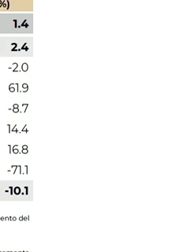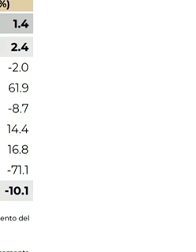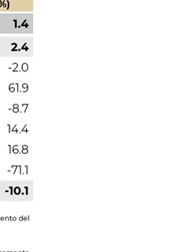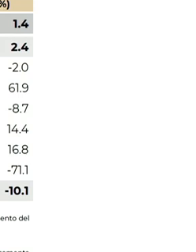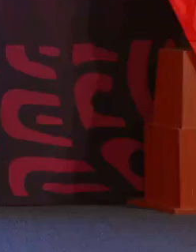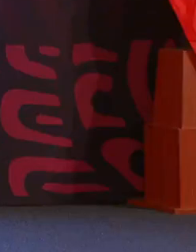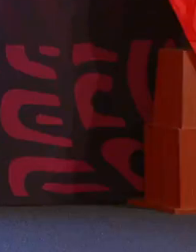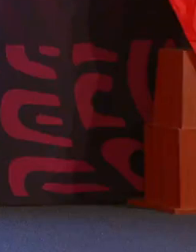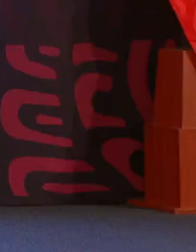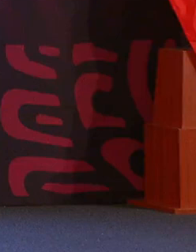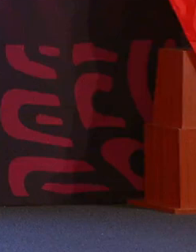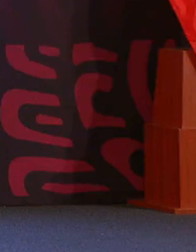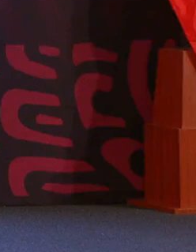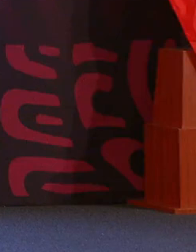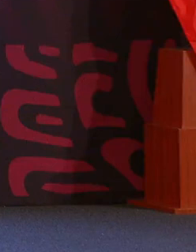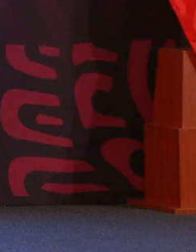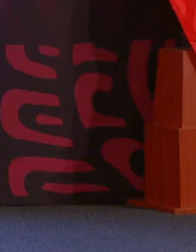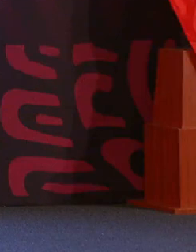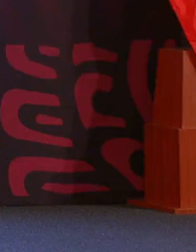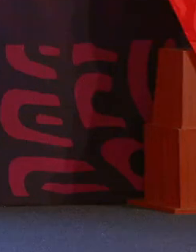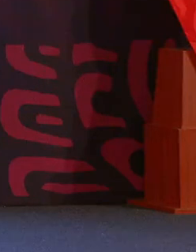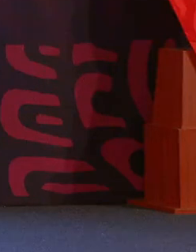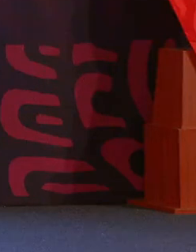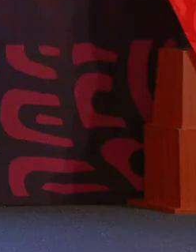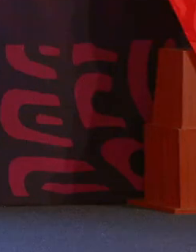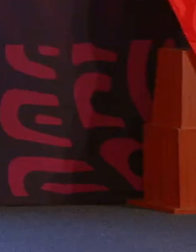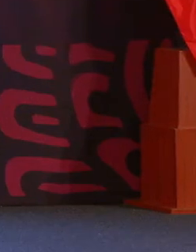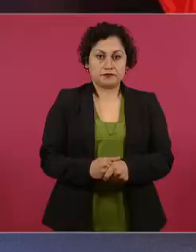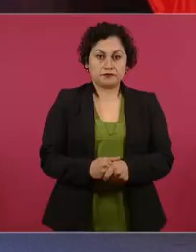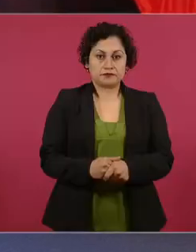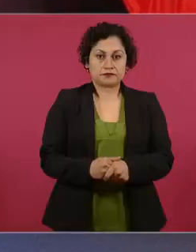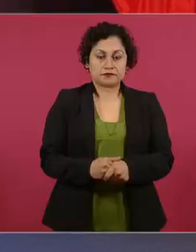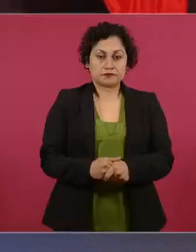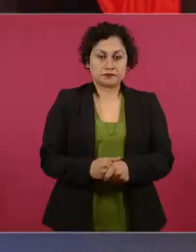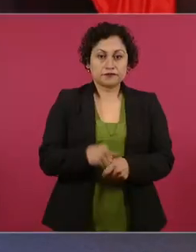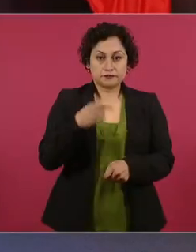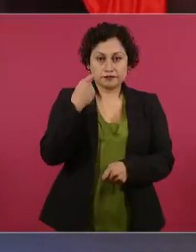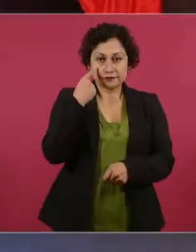512 mil. O sea, va creciendo. En términos reales,